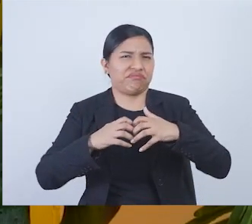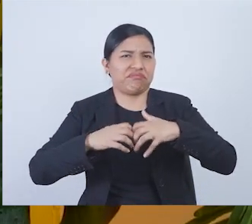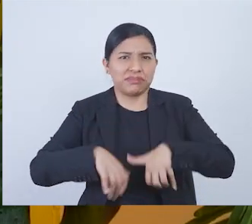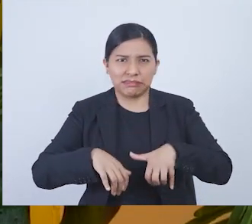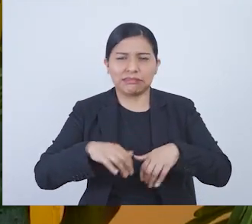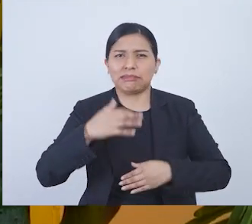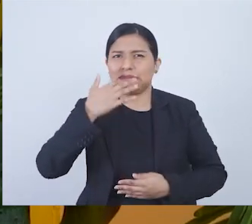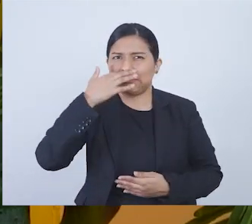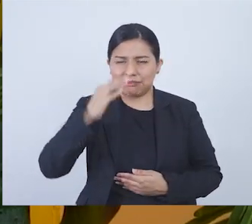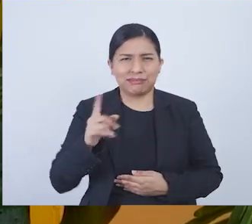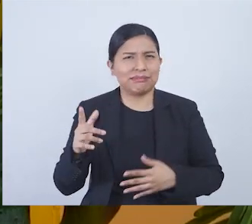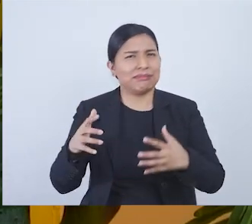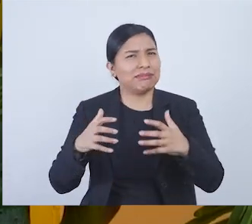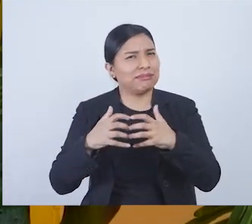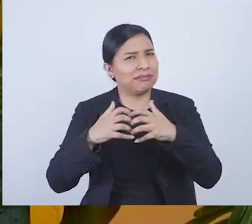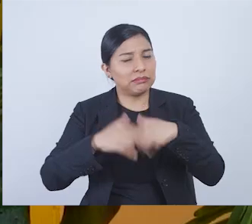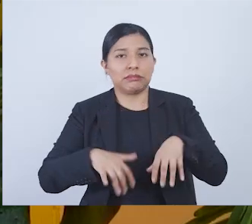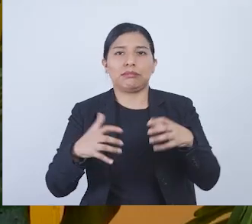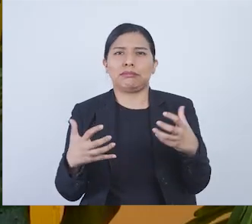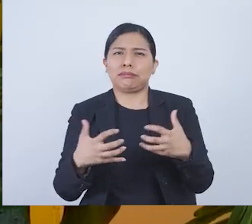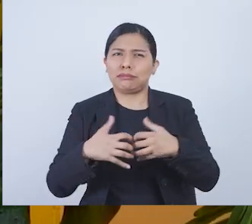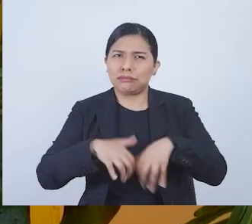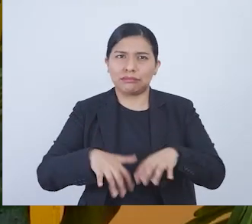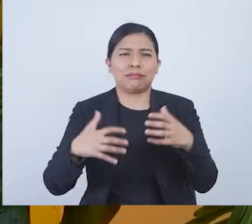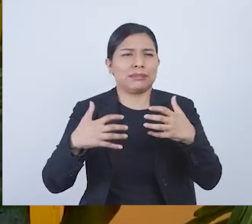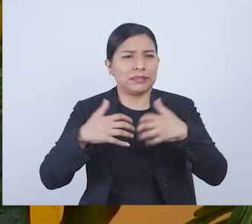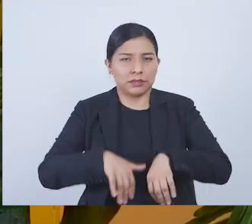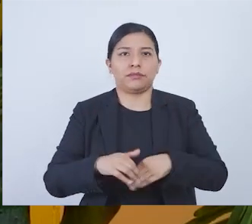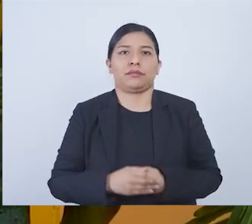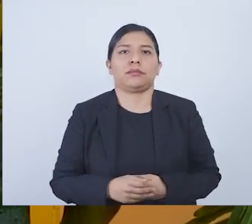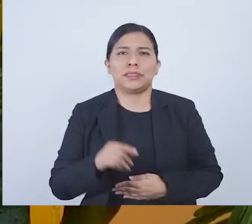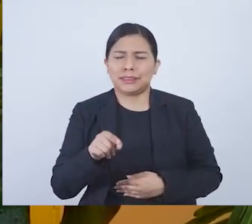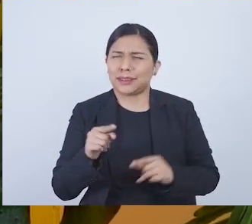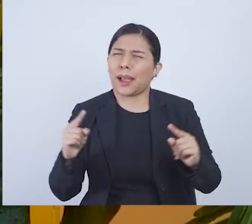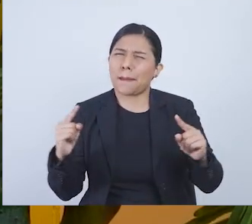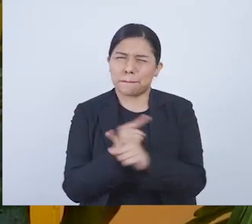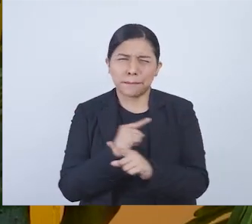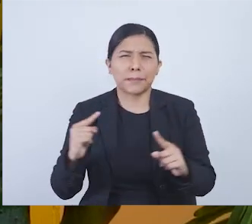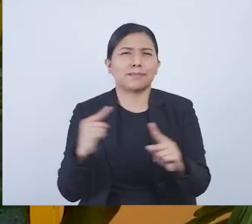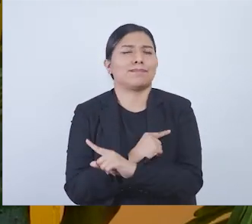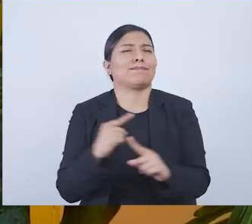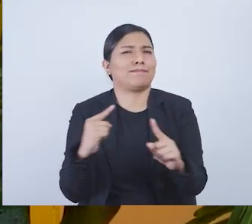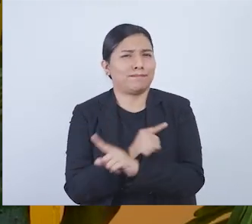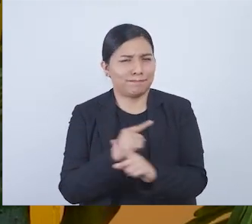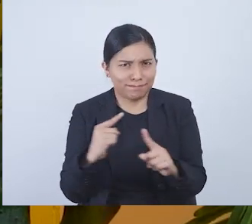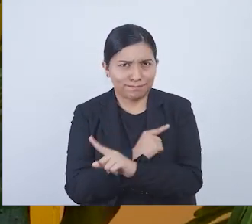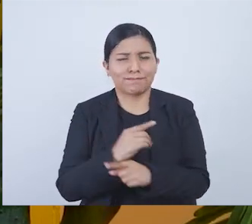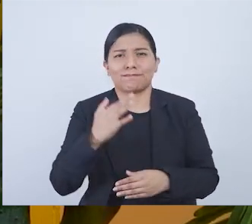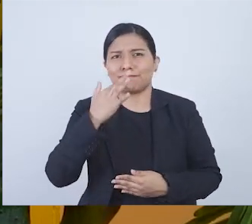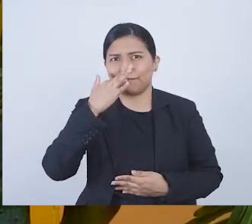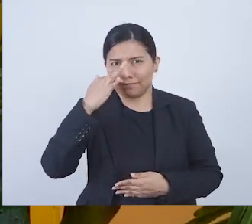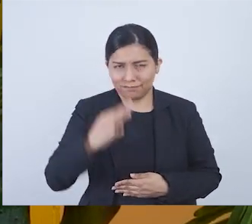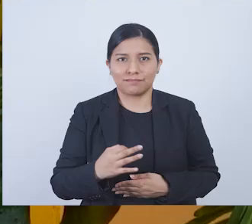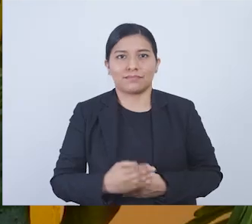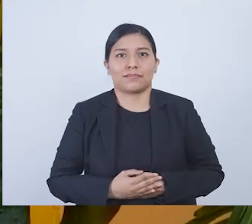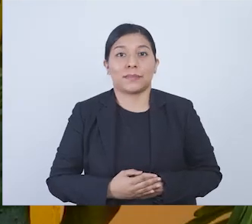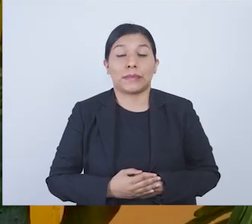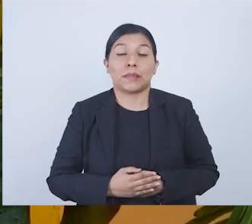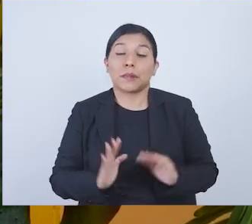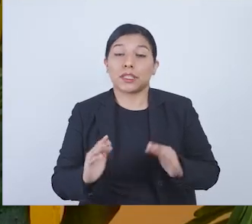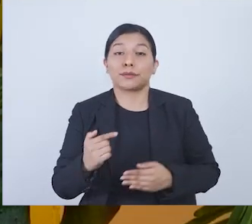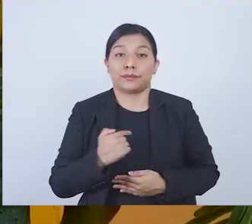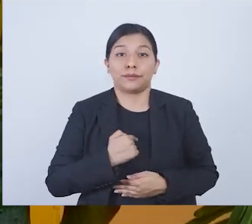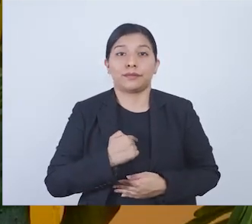de reactivación y de reconstrucción, y eso trajo muchos cambios importantes en todos sentidos, pero me quiero